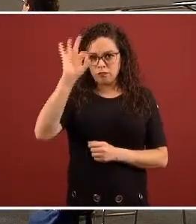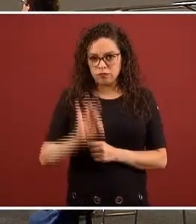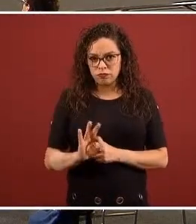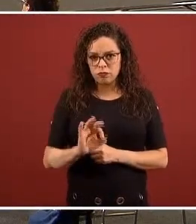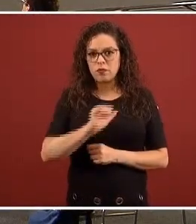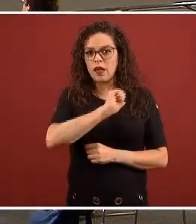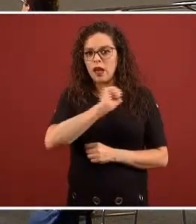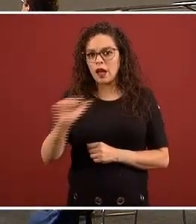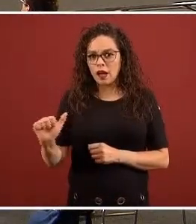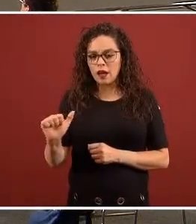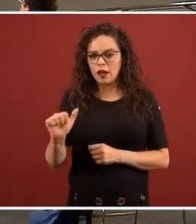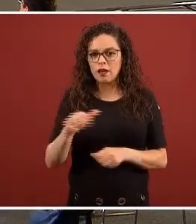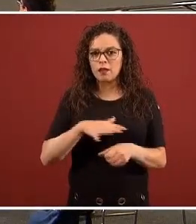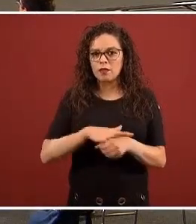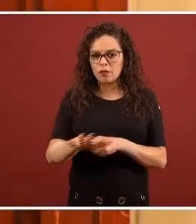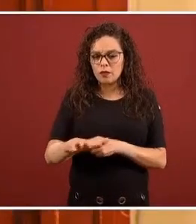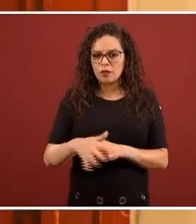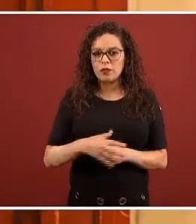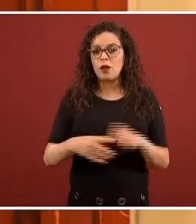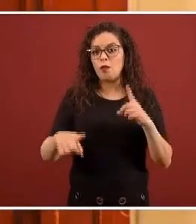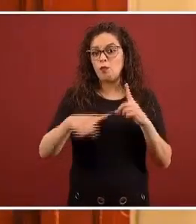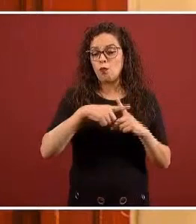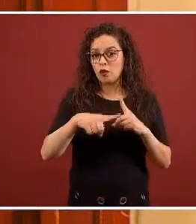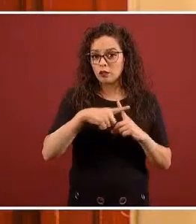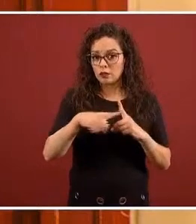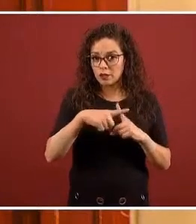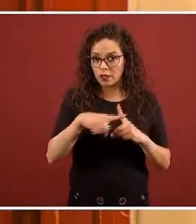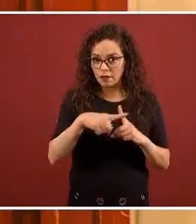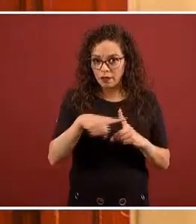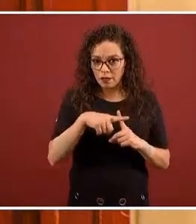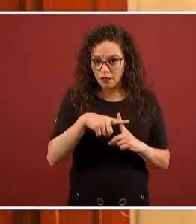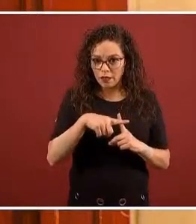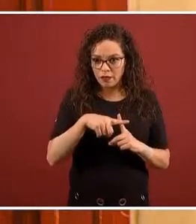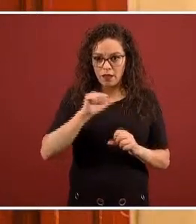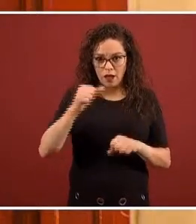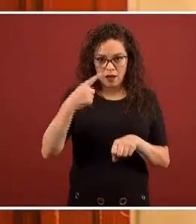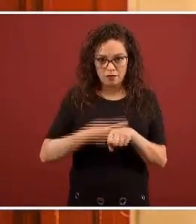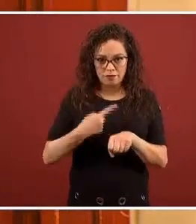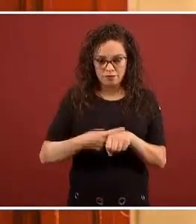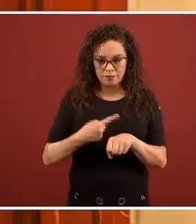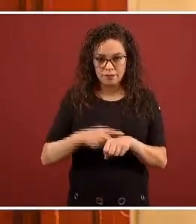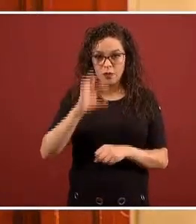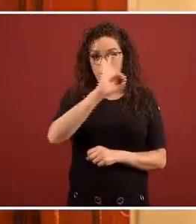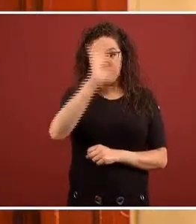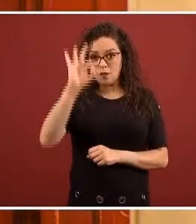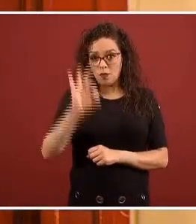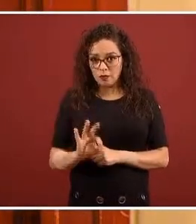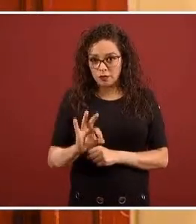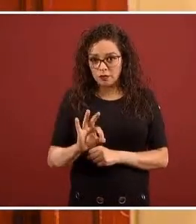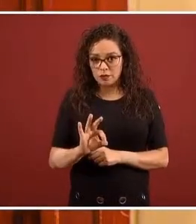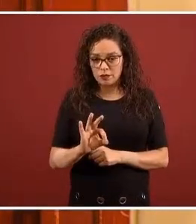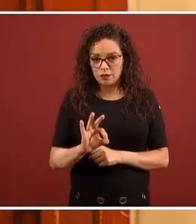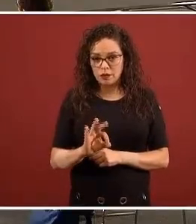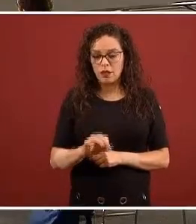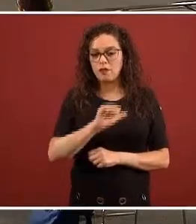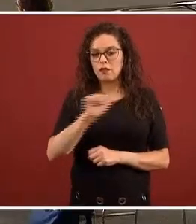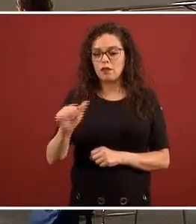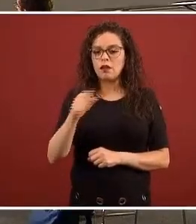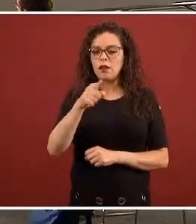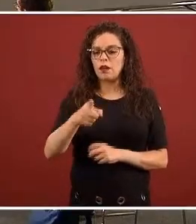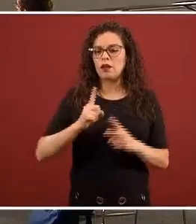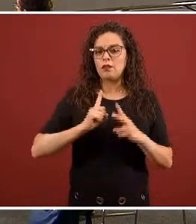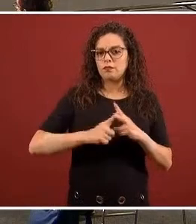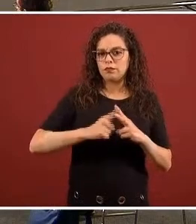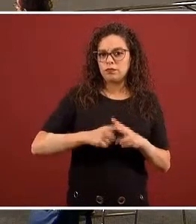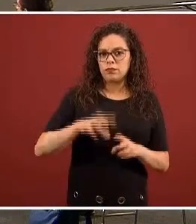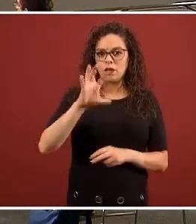positividad. Se incluyó además, estábamos presentando, si recuerdan, los porcentajes de positividad de COVID-19 de influenza